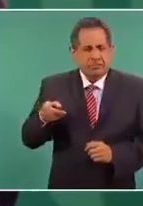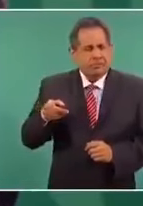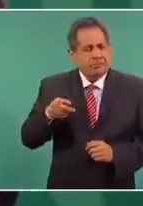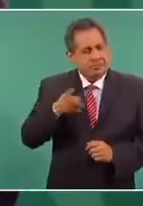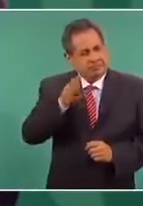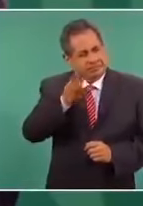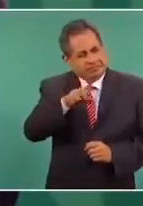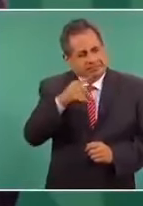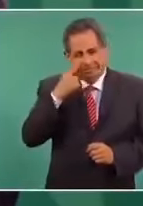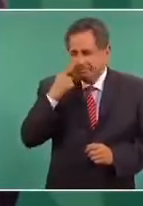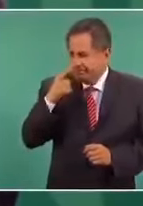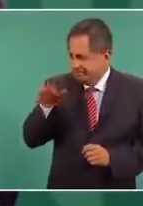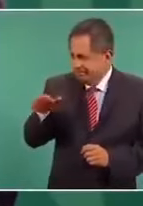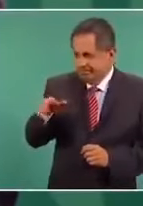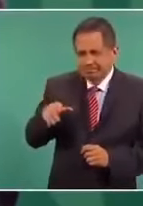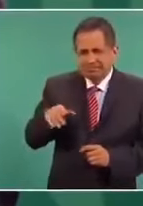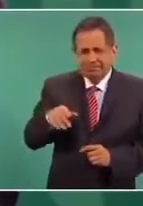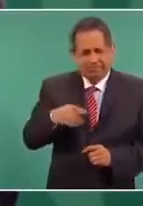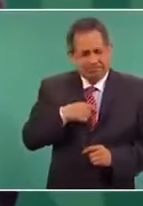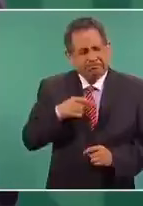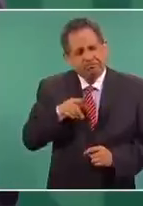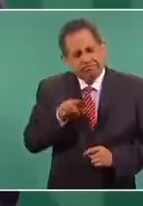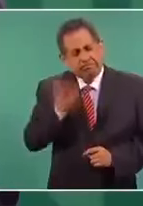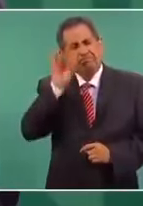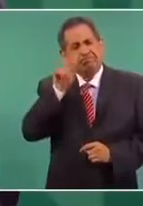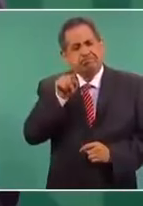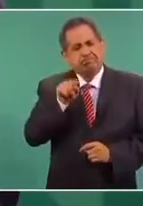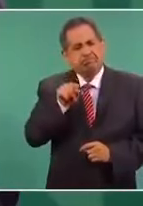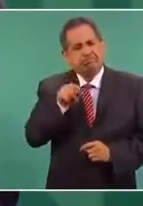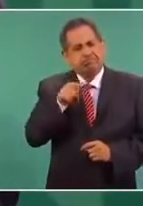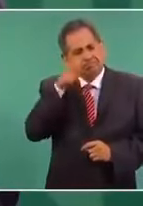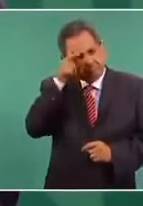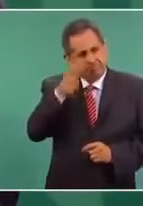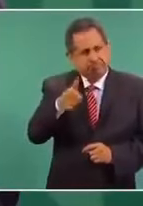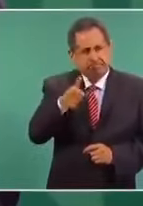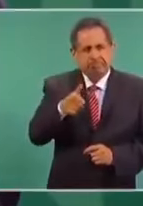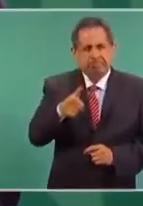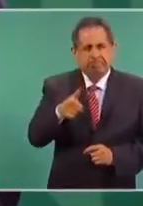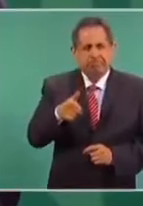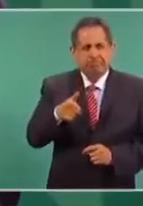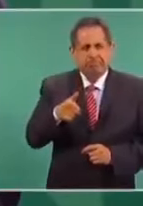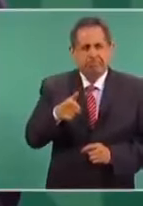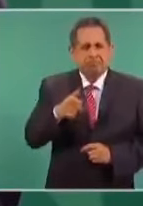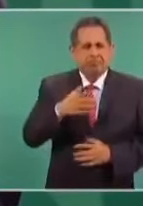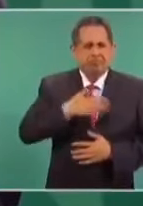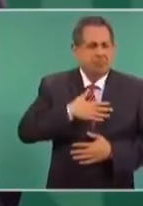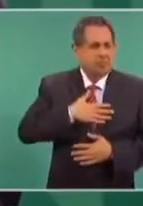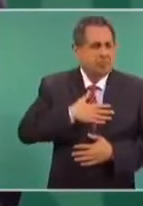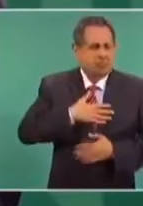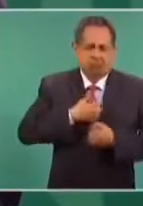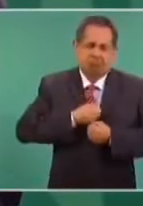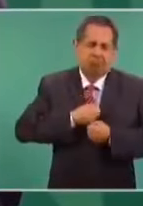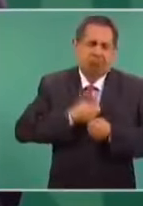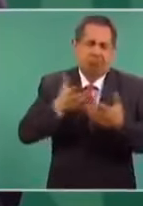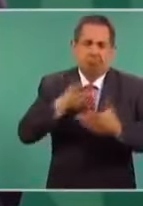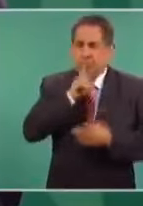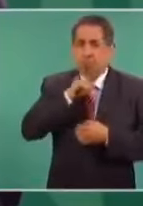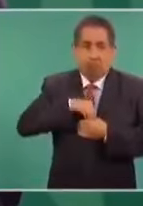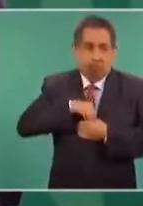porque me encontré eso, ¿no? Y como mi pecho no es bodega,